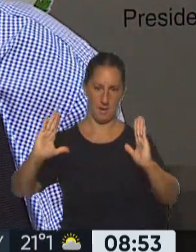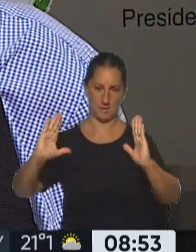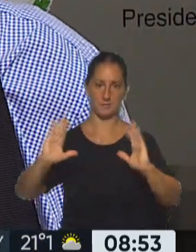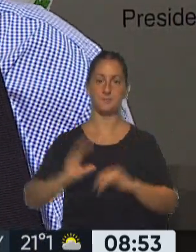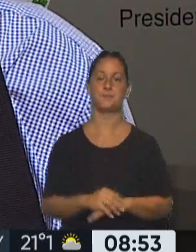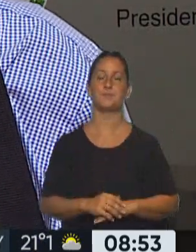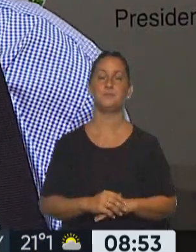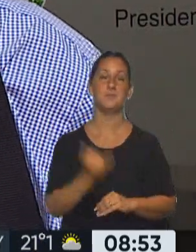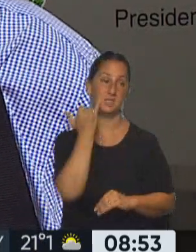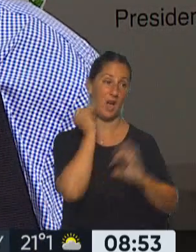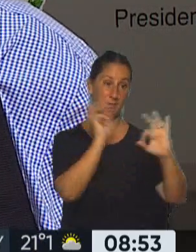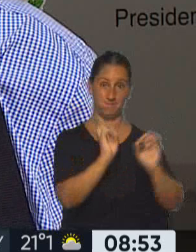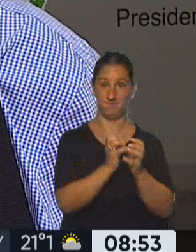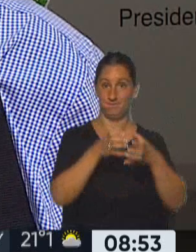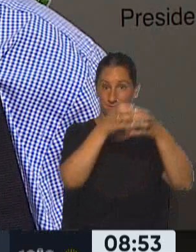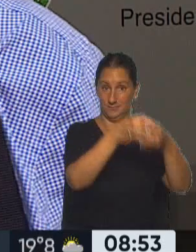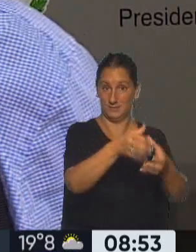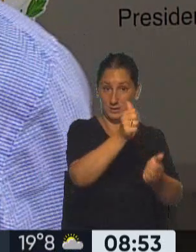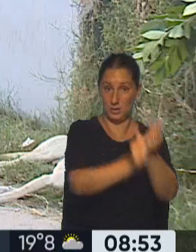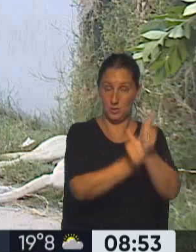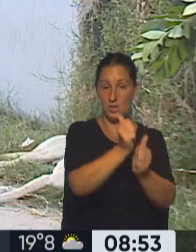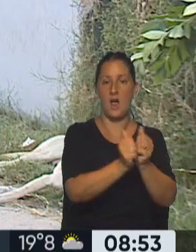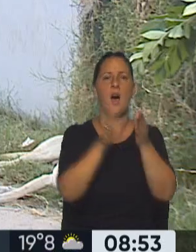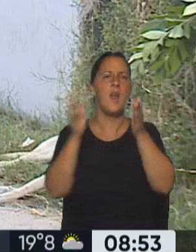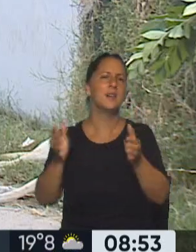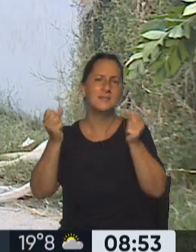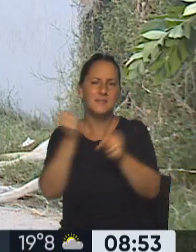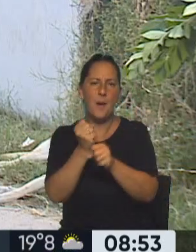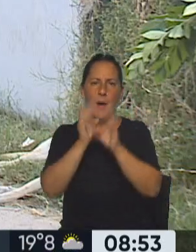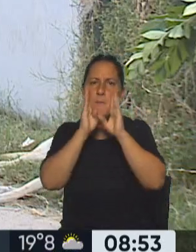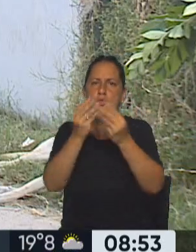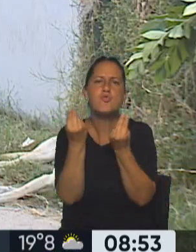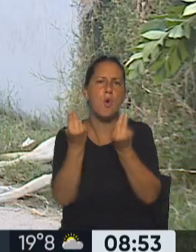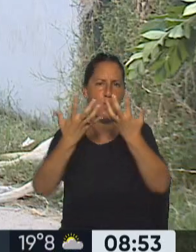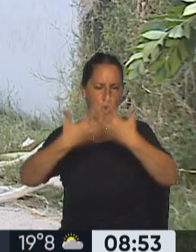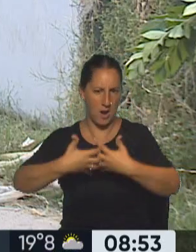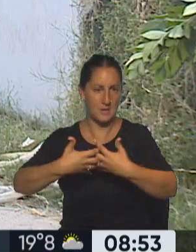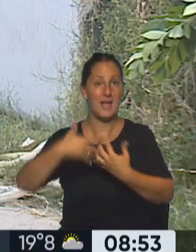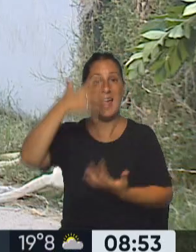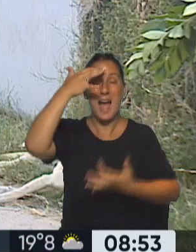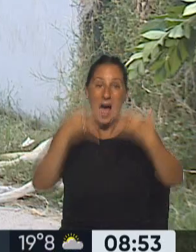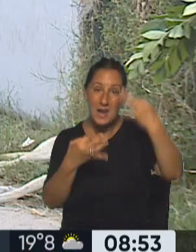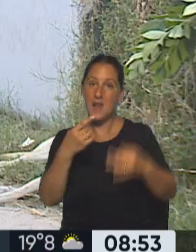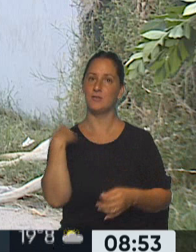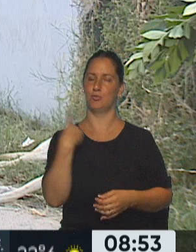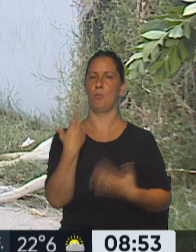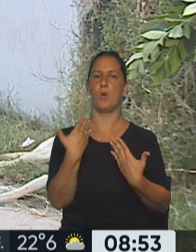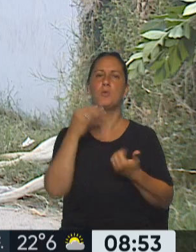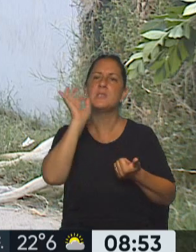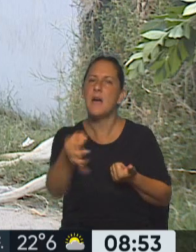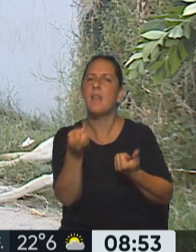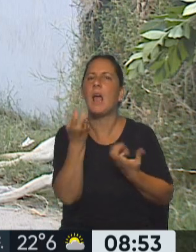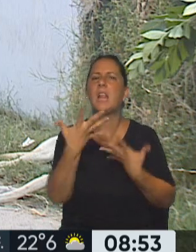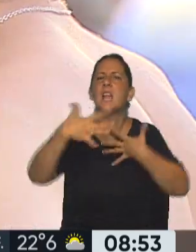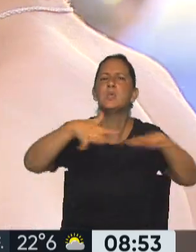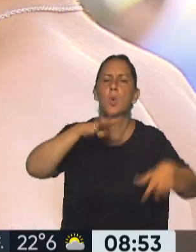acabamos de llegar con esto, ahora estamos trabajando específicamente con ese empeñamiento. Ese análisis nos permite a nosotros saber lo que está sucediendo